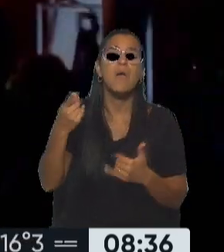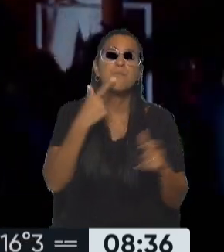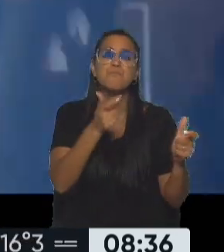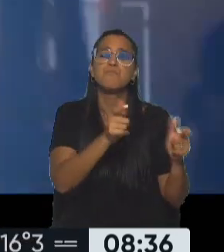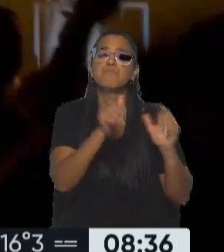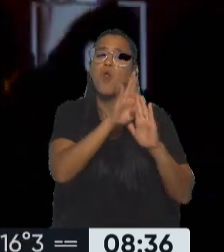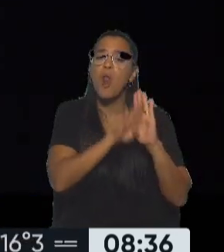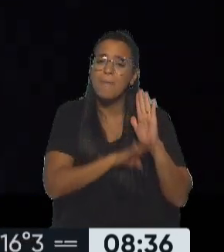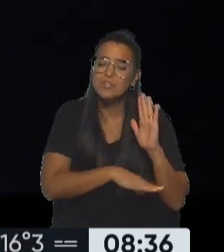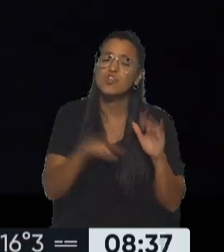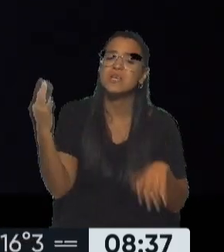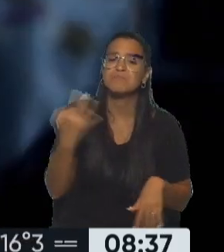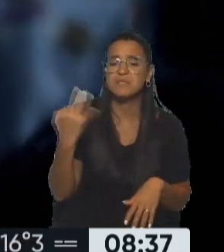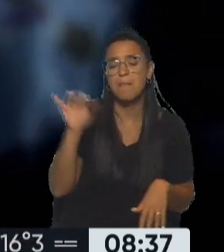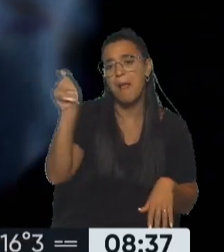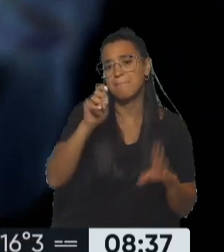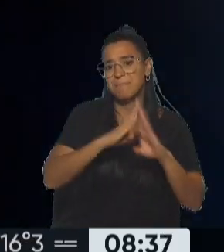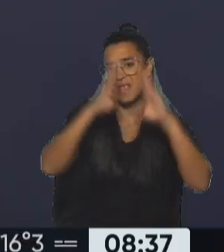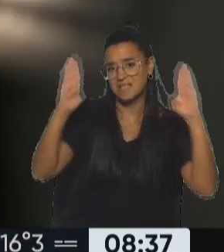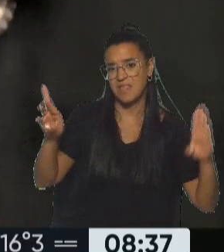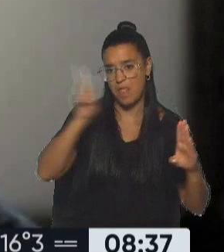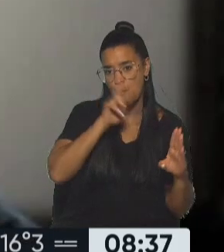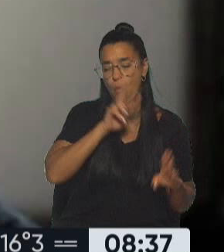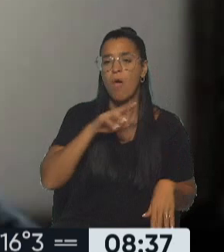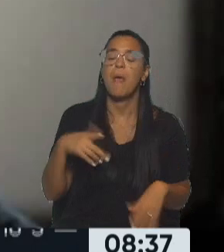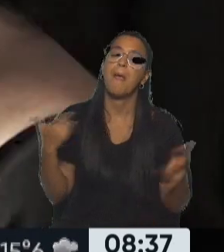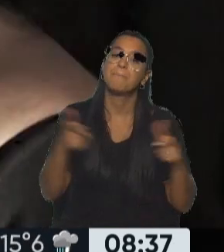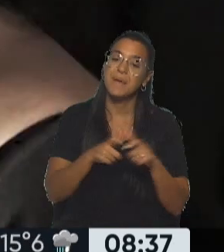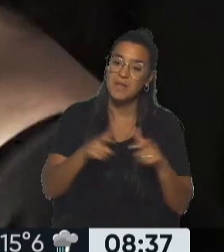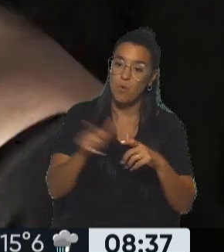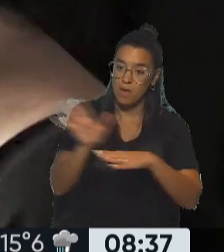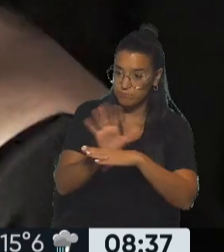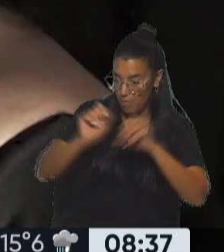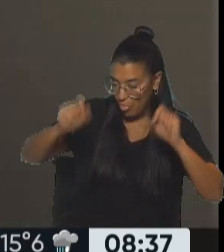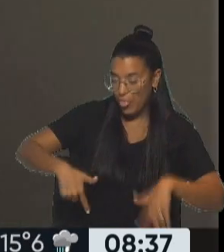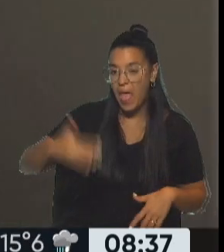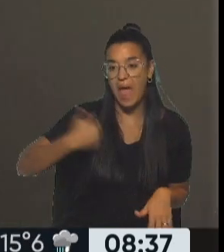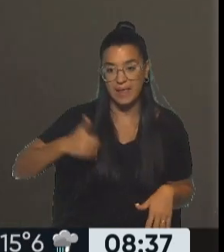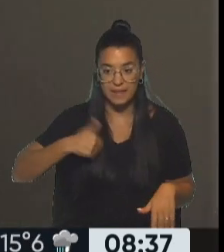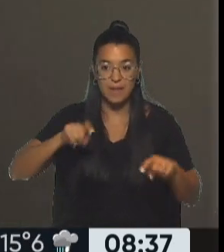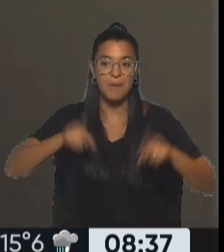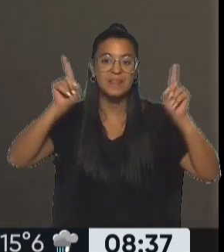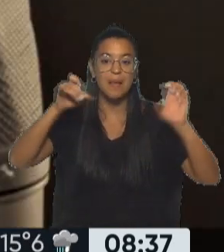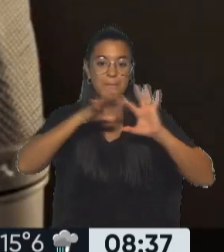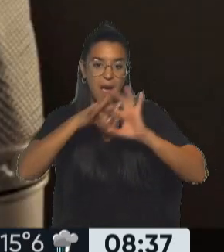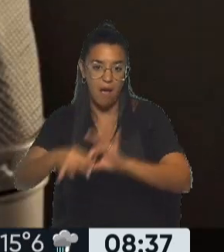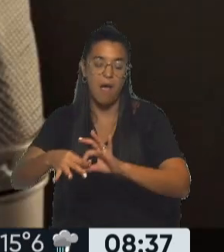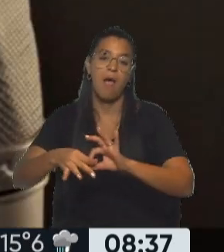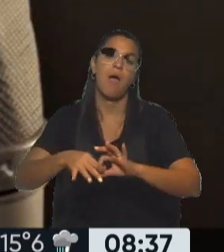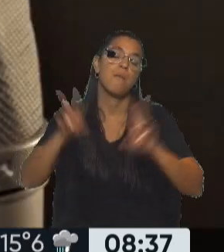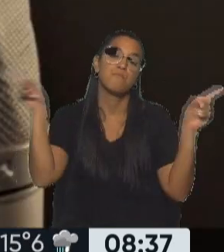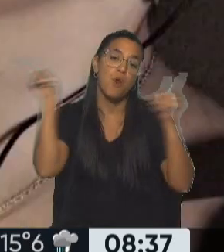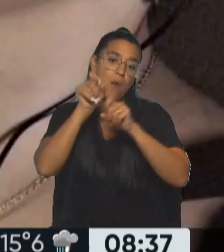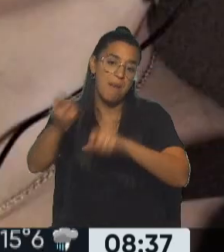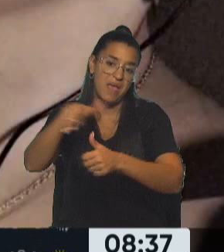programación especial dedicada al mes de la mujer con películas de cineastas de la Argentina y temáticas relacionadas a las problemáticas